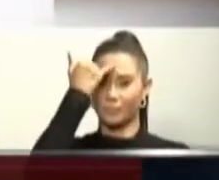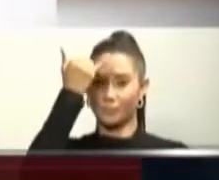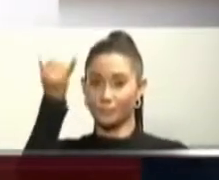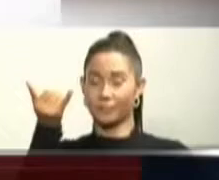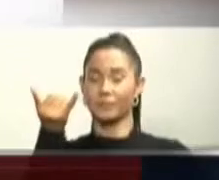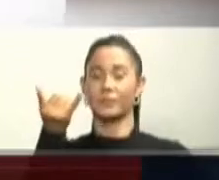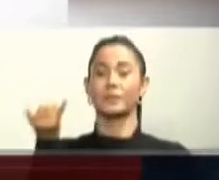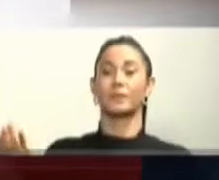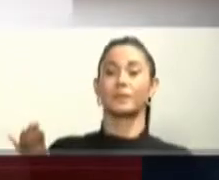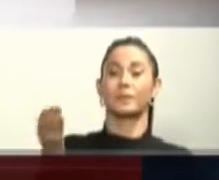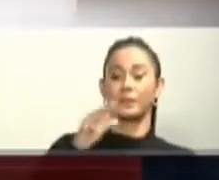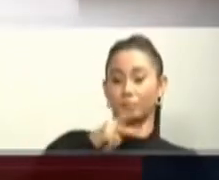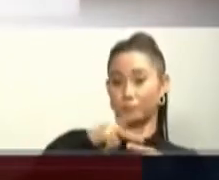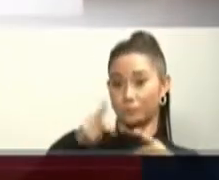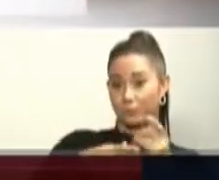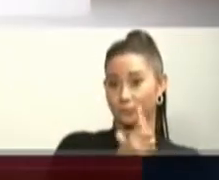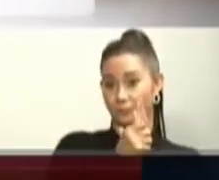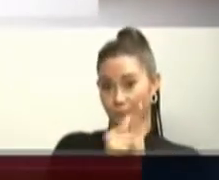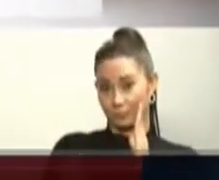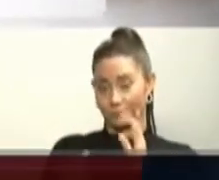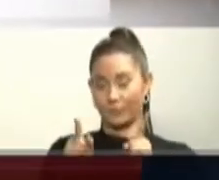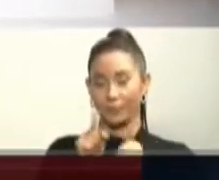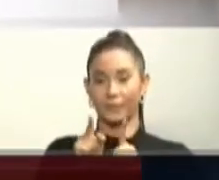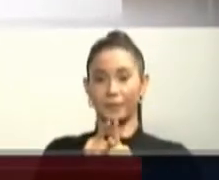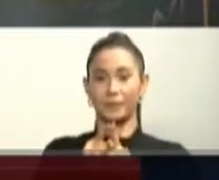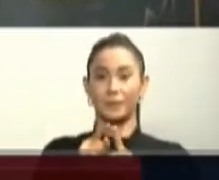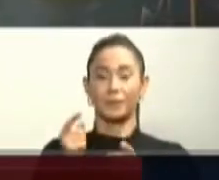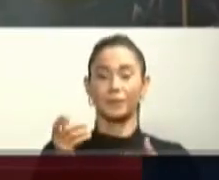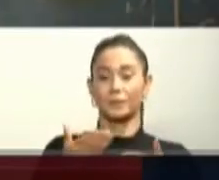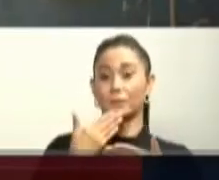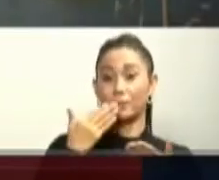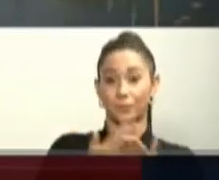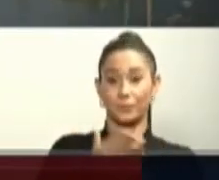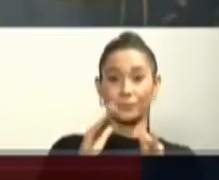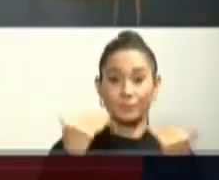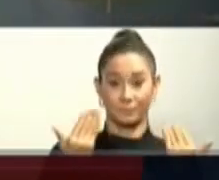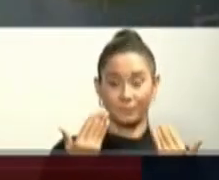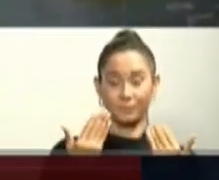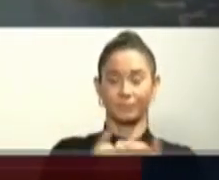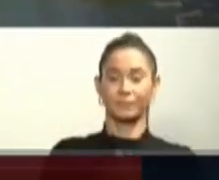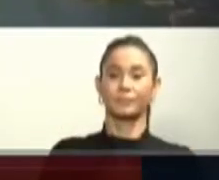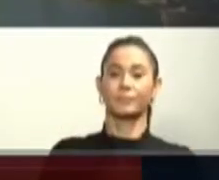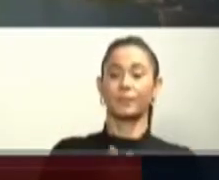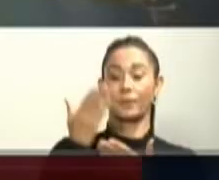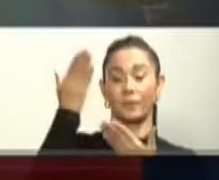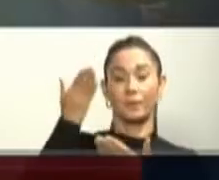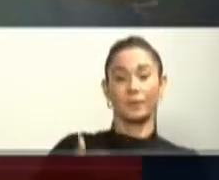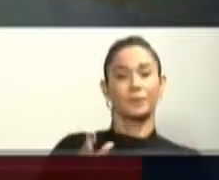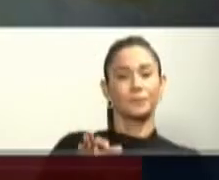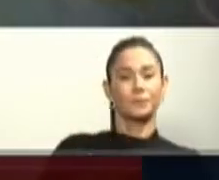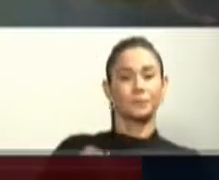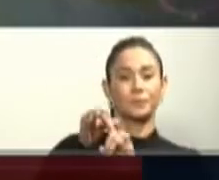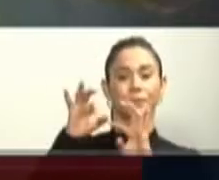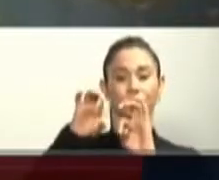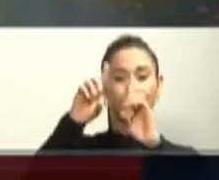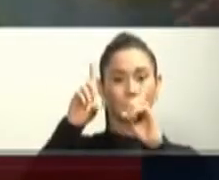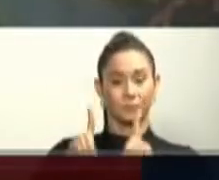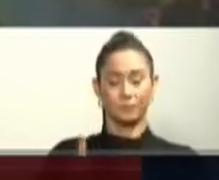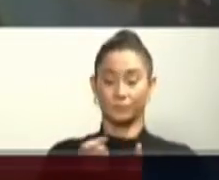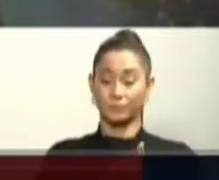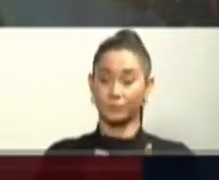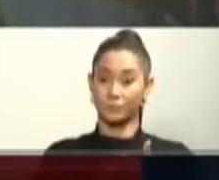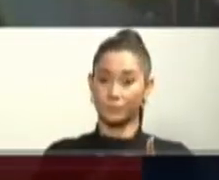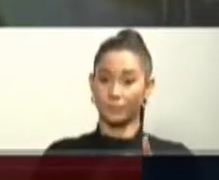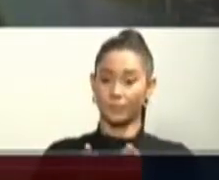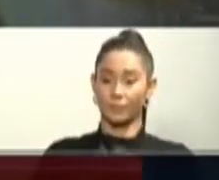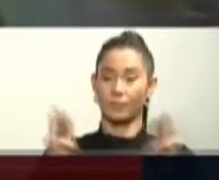sus puntos de vista, su prosa y hasta su buen humor. Y de Lice Prats Ramírez, distinguida como maestra y escritora